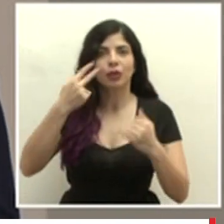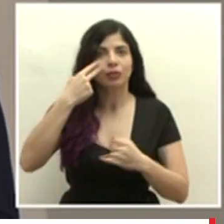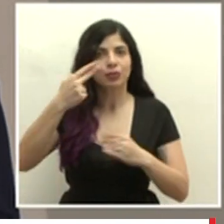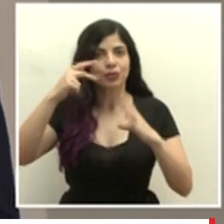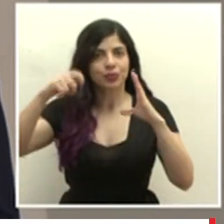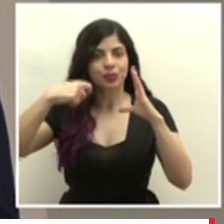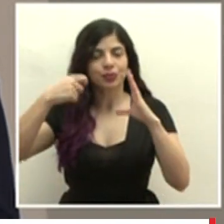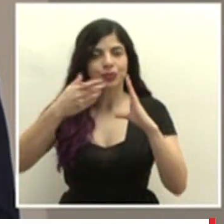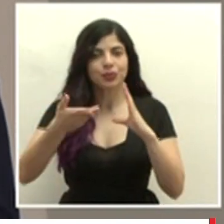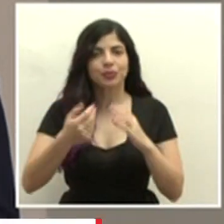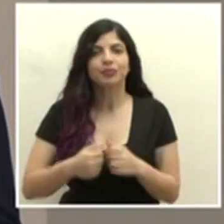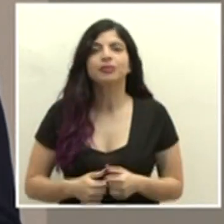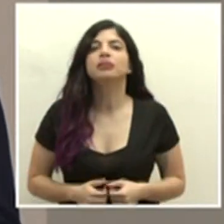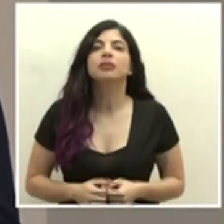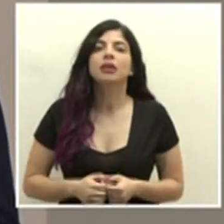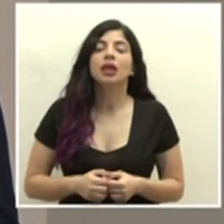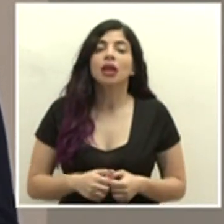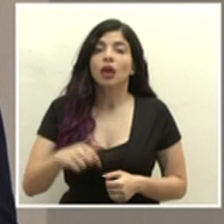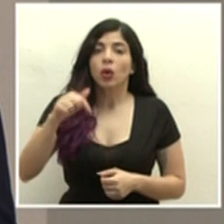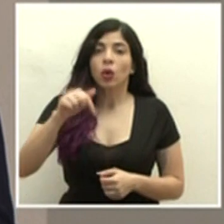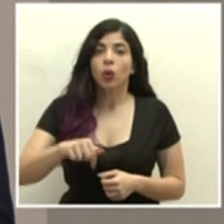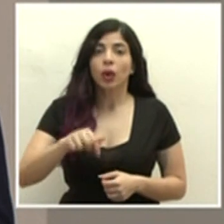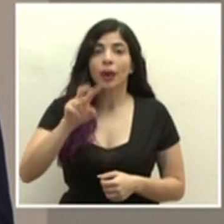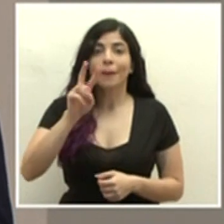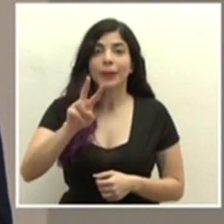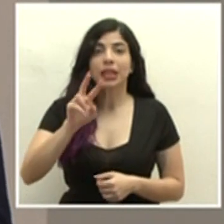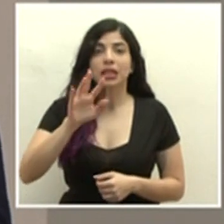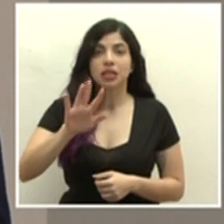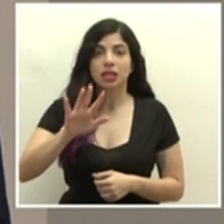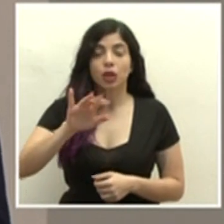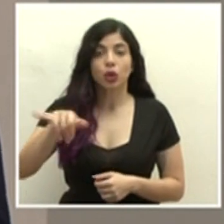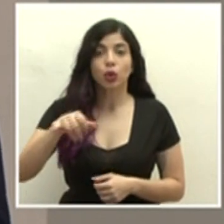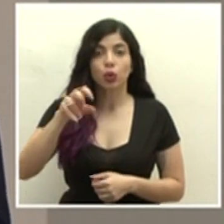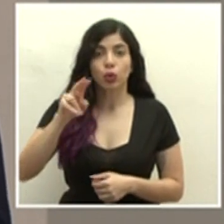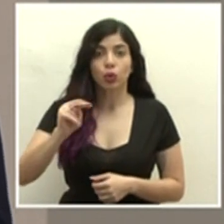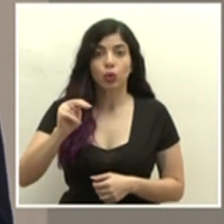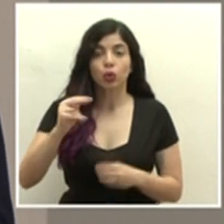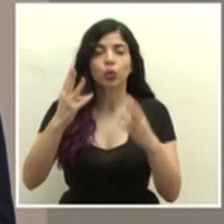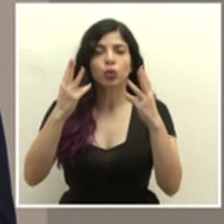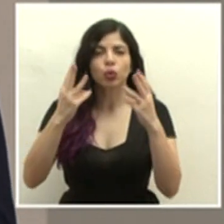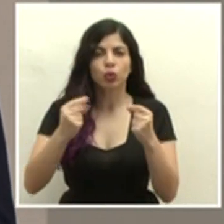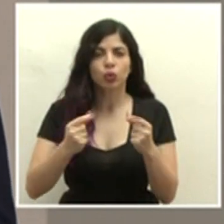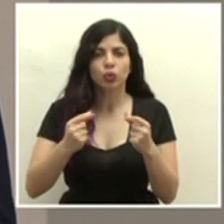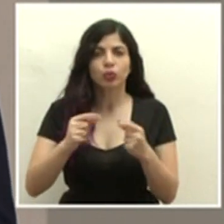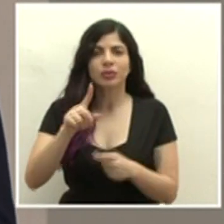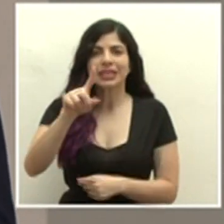transmisión. Al ser 25 de junio se registran